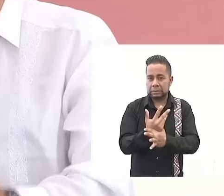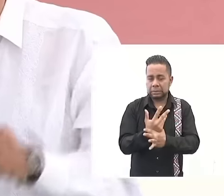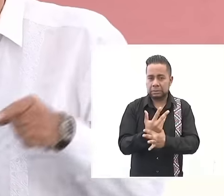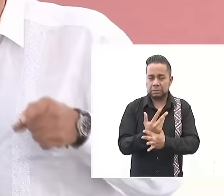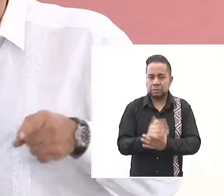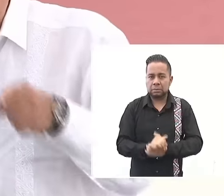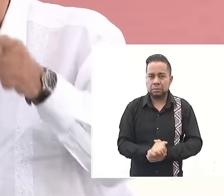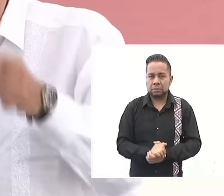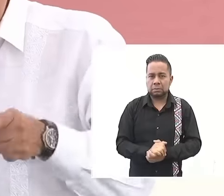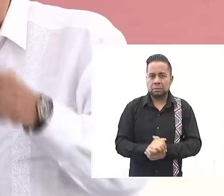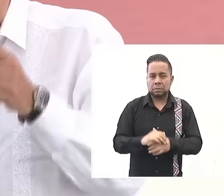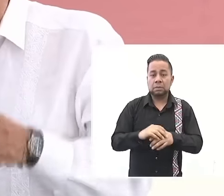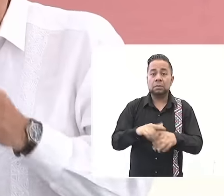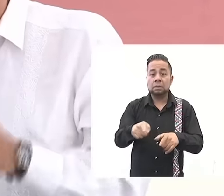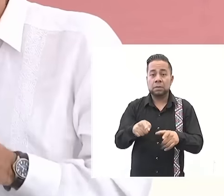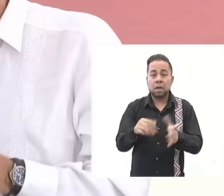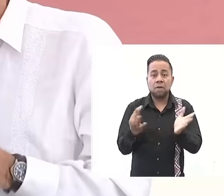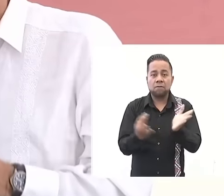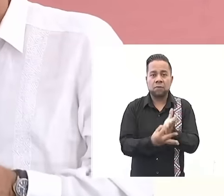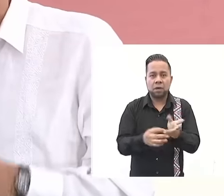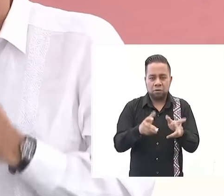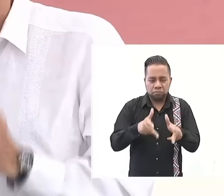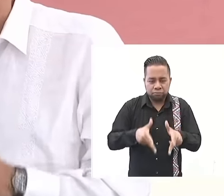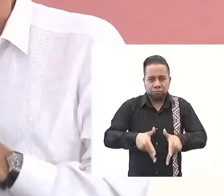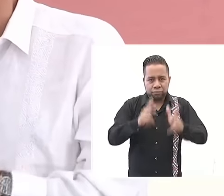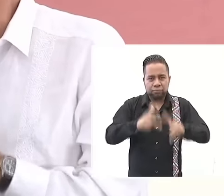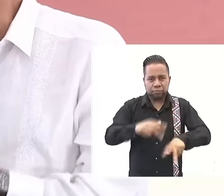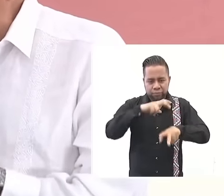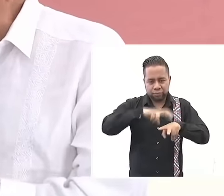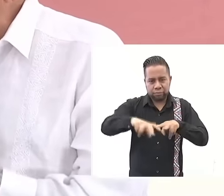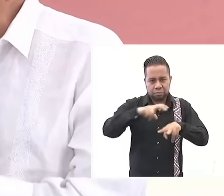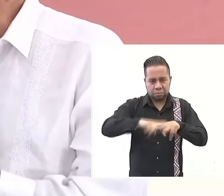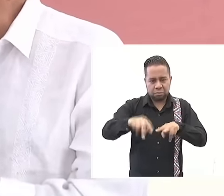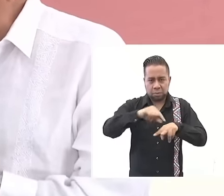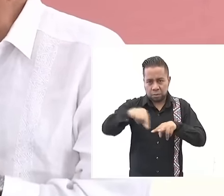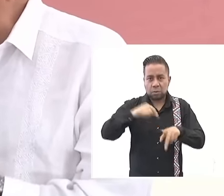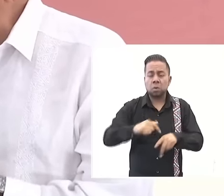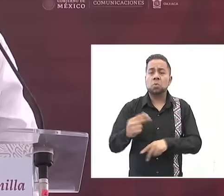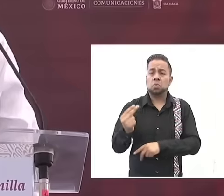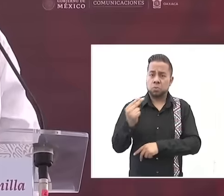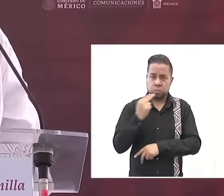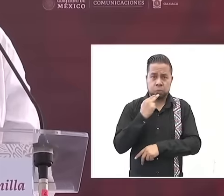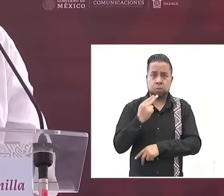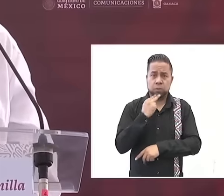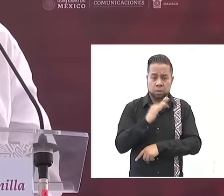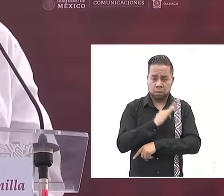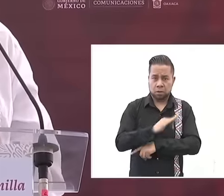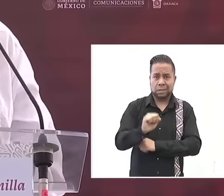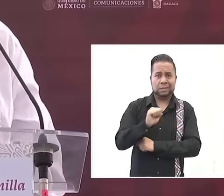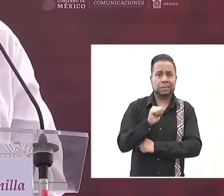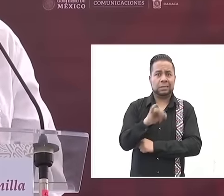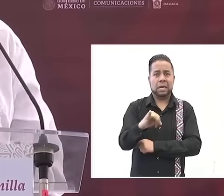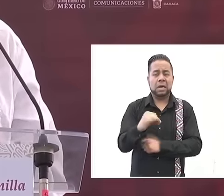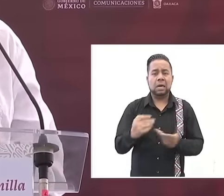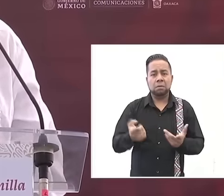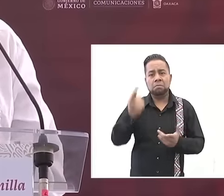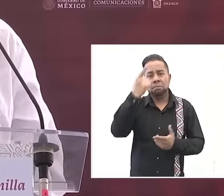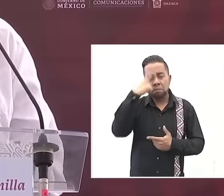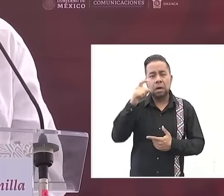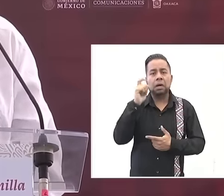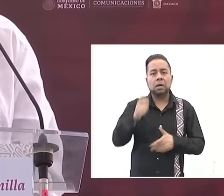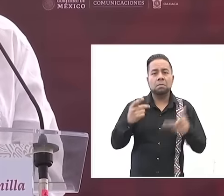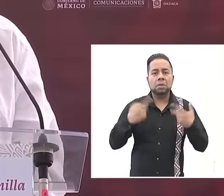que esas vías de carga se pueden utilizar para trenes